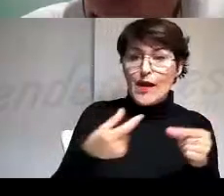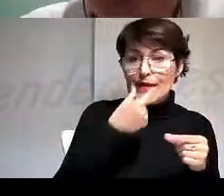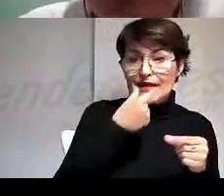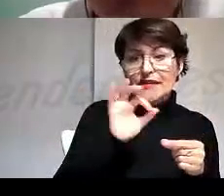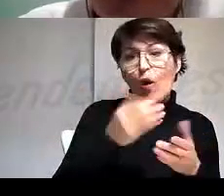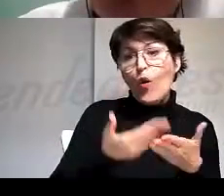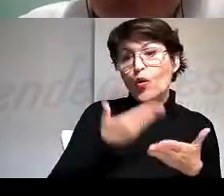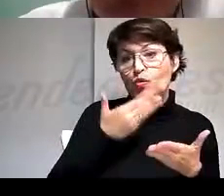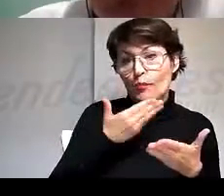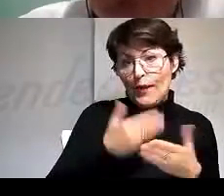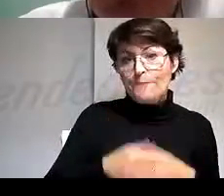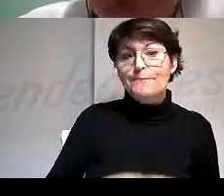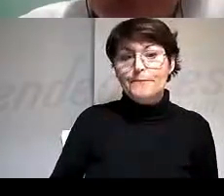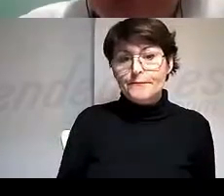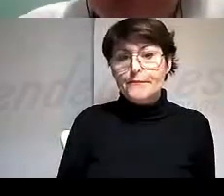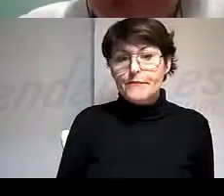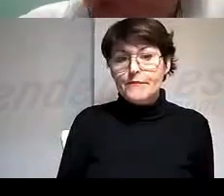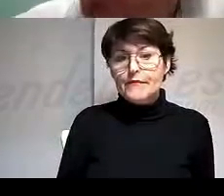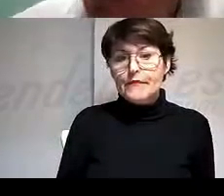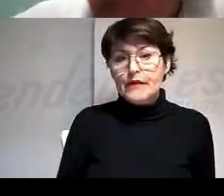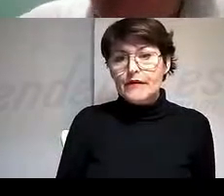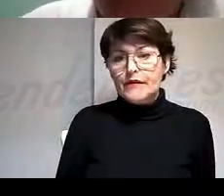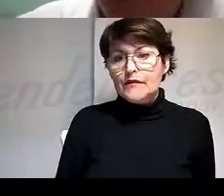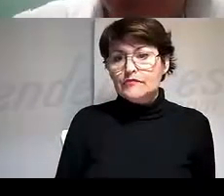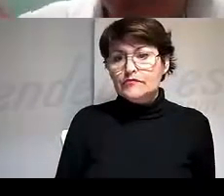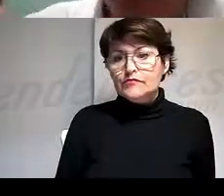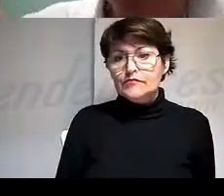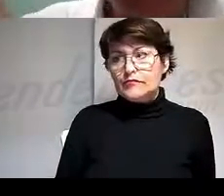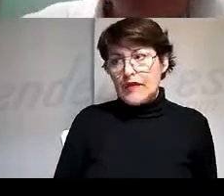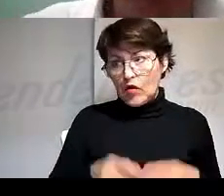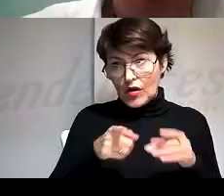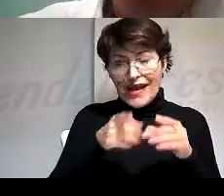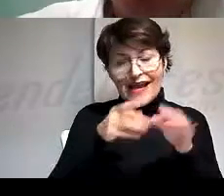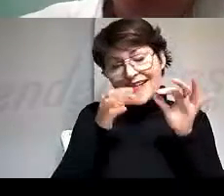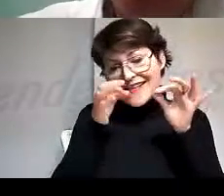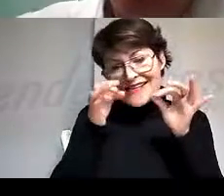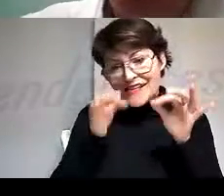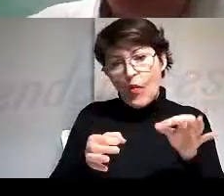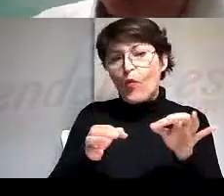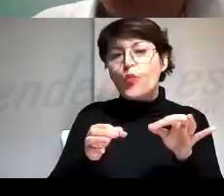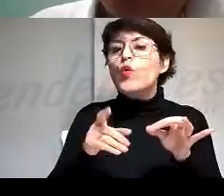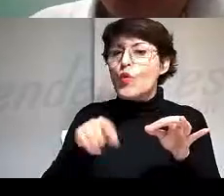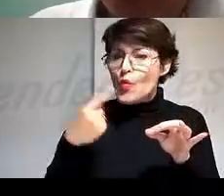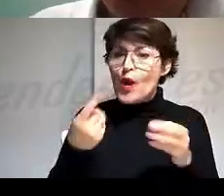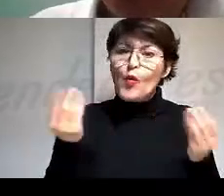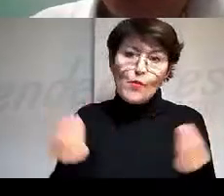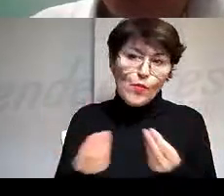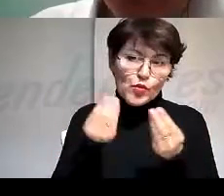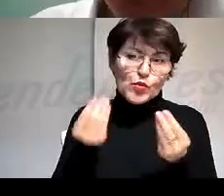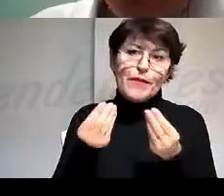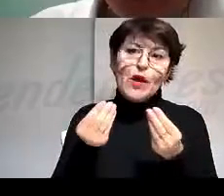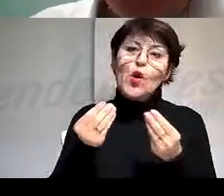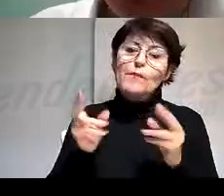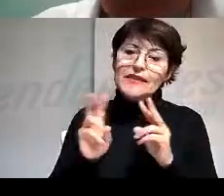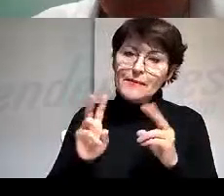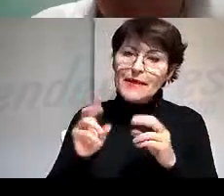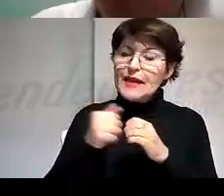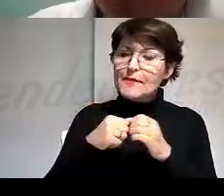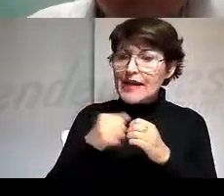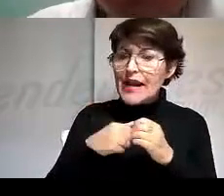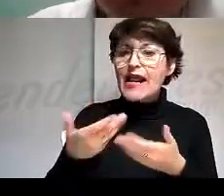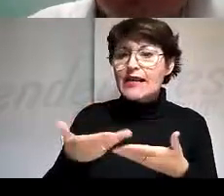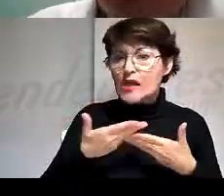sopa, pero con eso te aseguras que el aporte de vitaminas, de minerales, de proteínas,